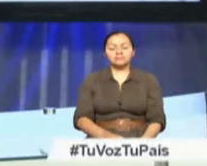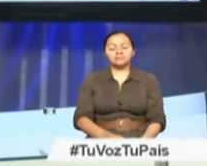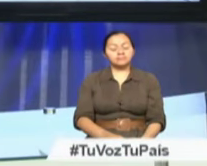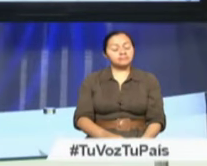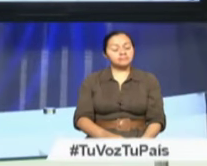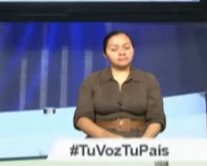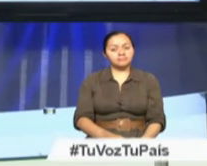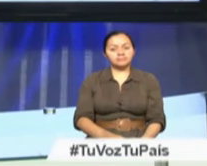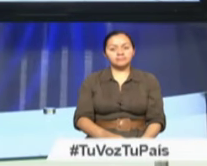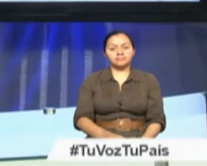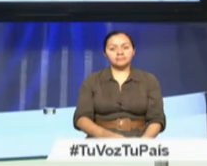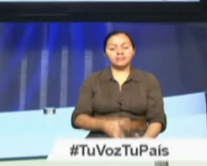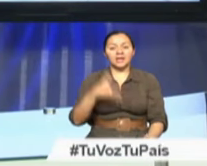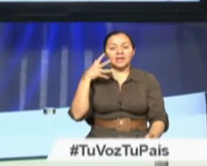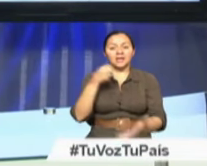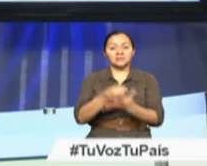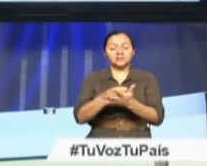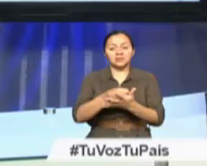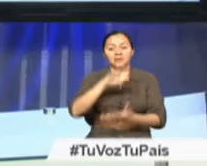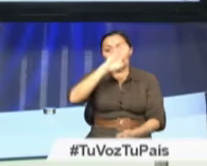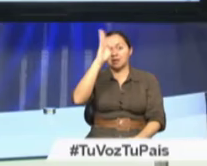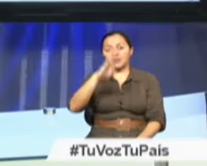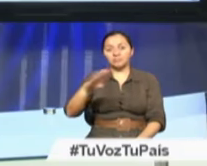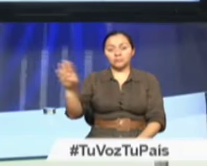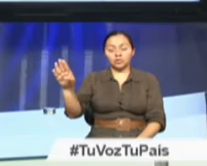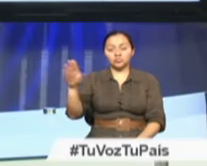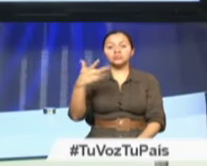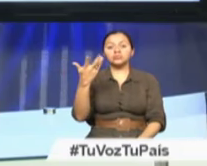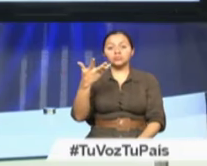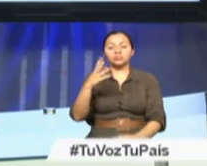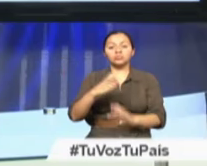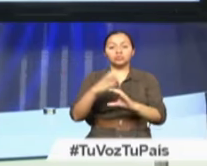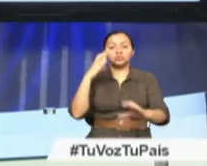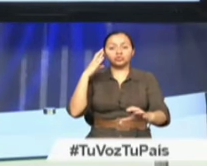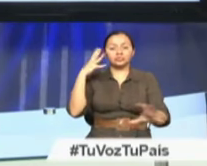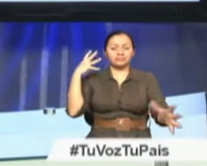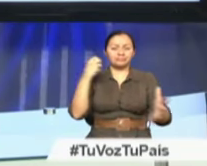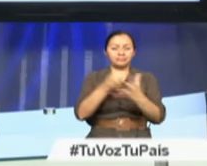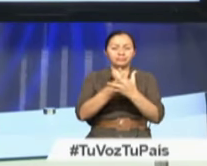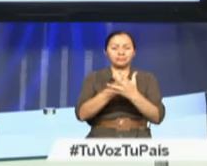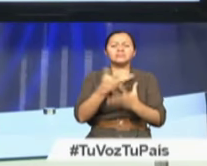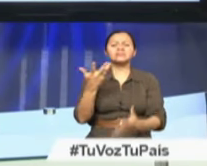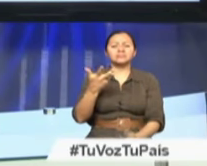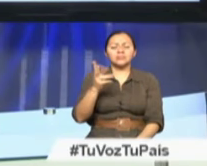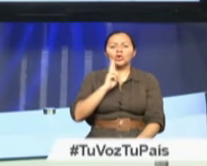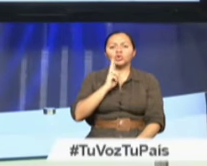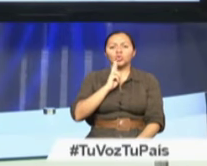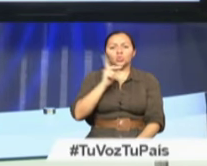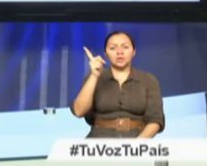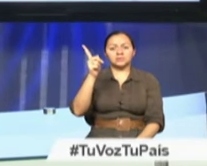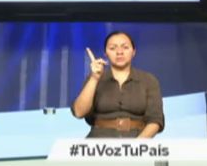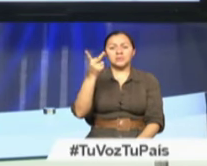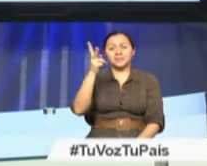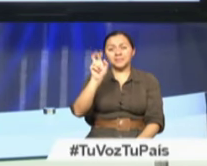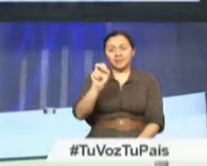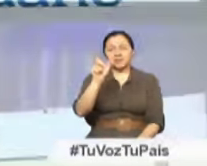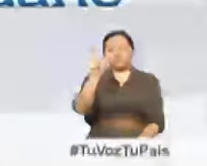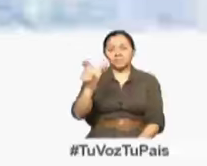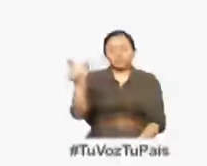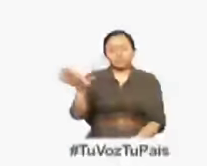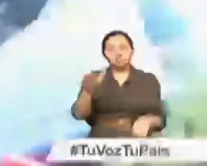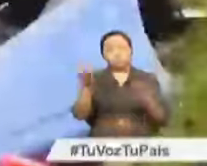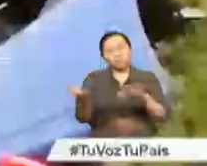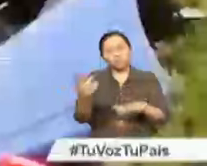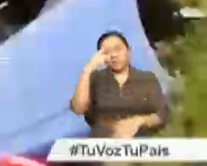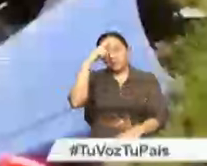Un grave accidente entre un camión y un autobús en Honduras deja más de 20 víctimas mortales y decenas de heridos.